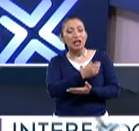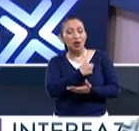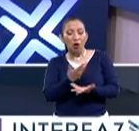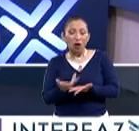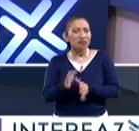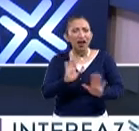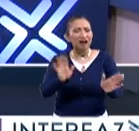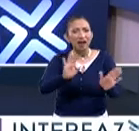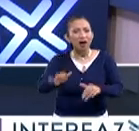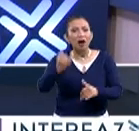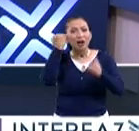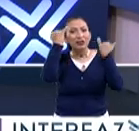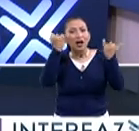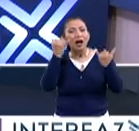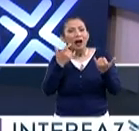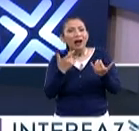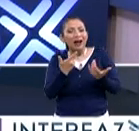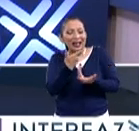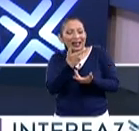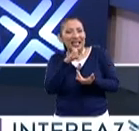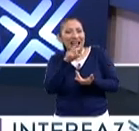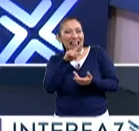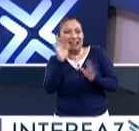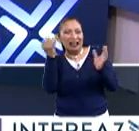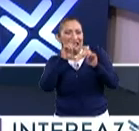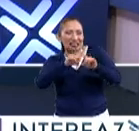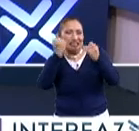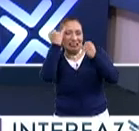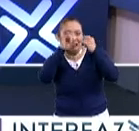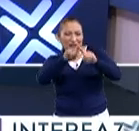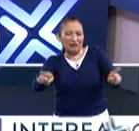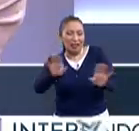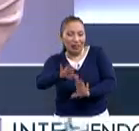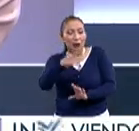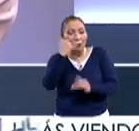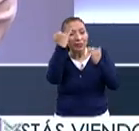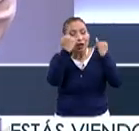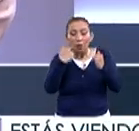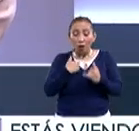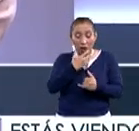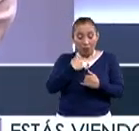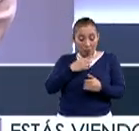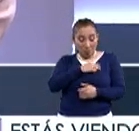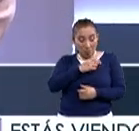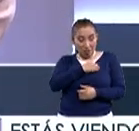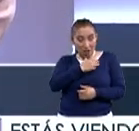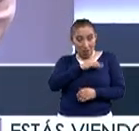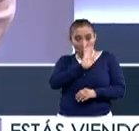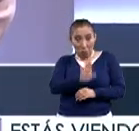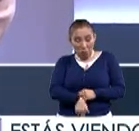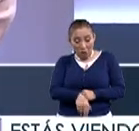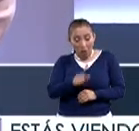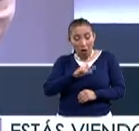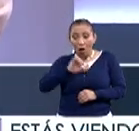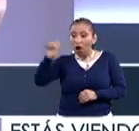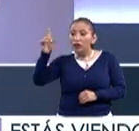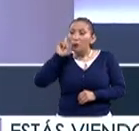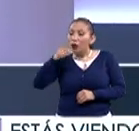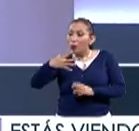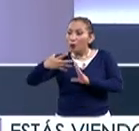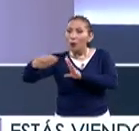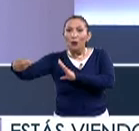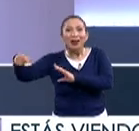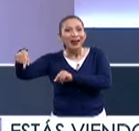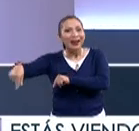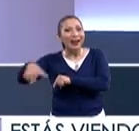hijo, etcétera. No sabían genética. Pues sí, una forma muy diferente de ver la muerte, ¿no? De aquel entonces Sí. en nuestra